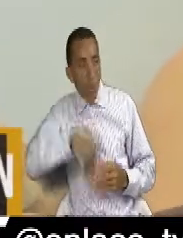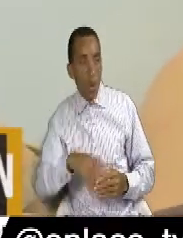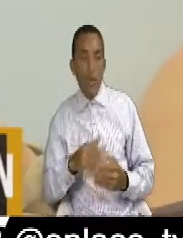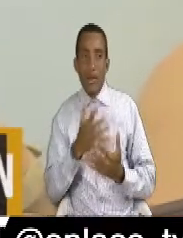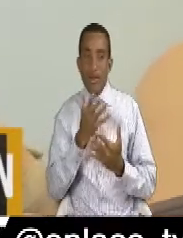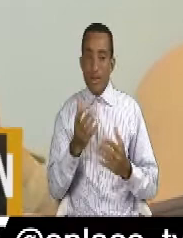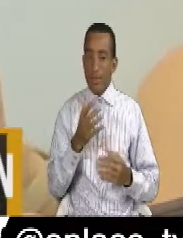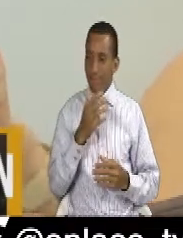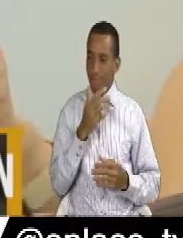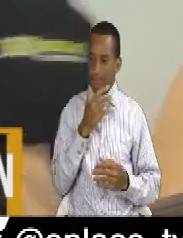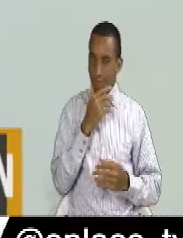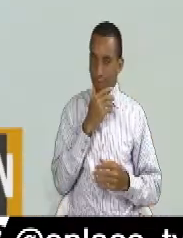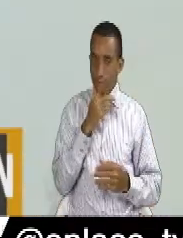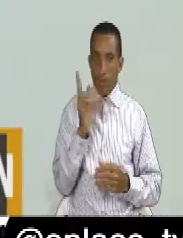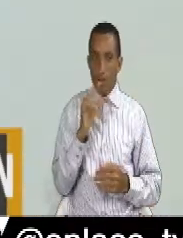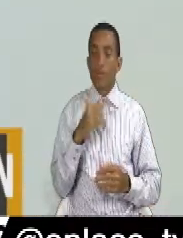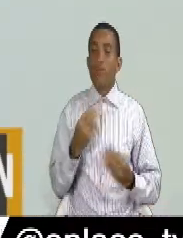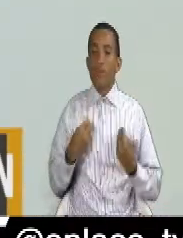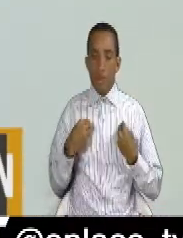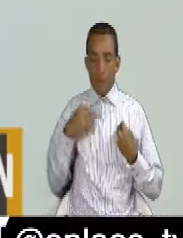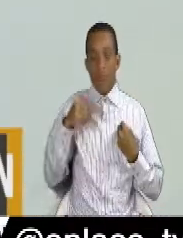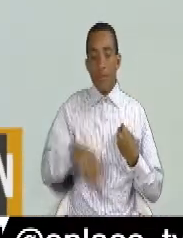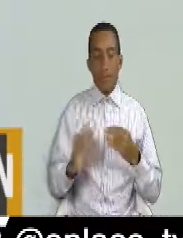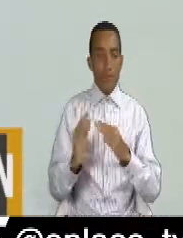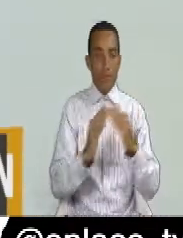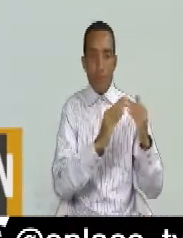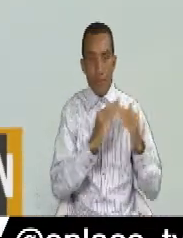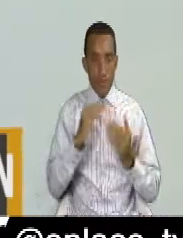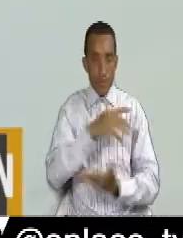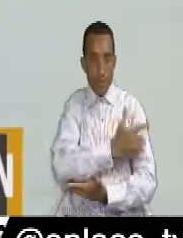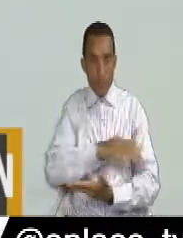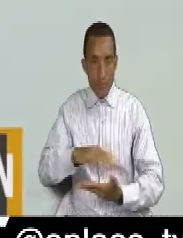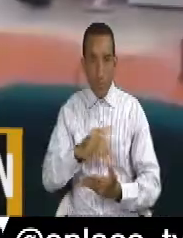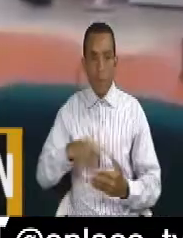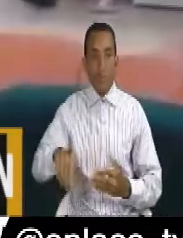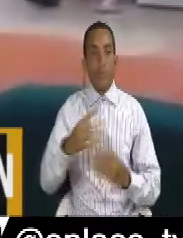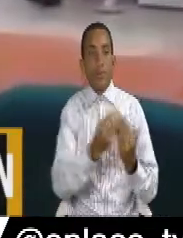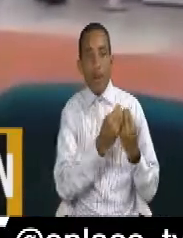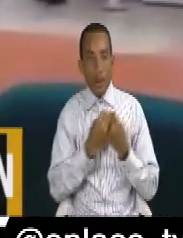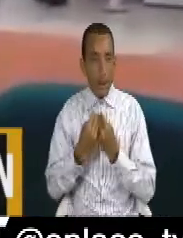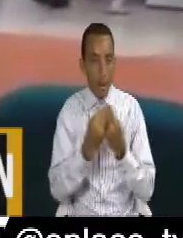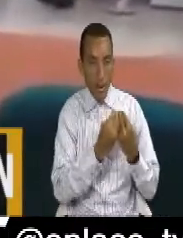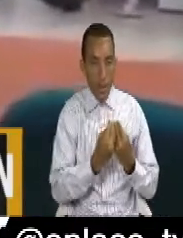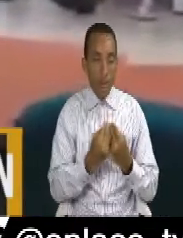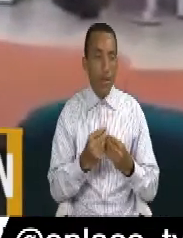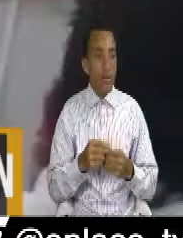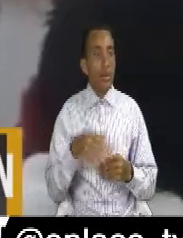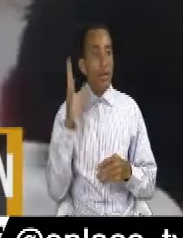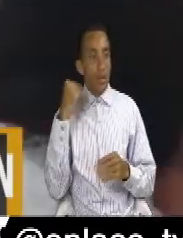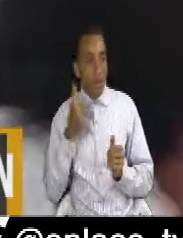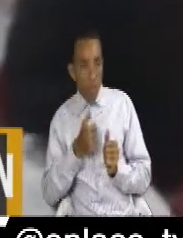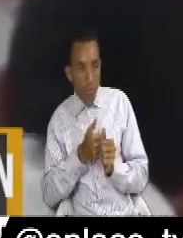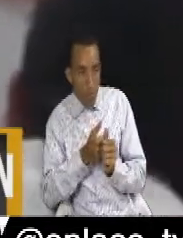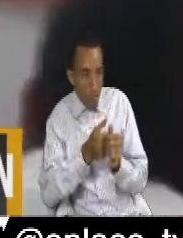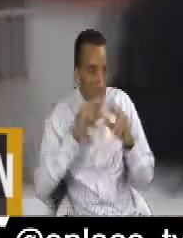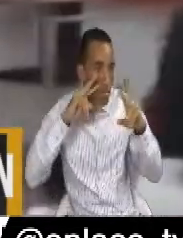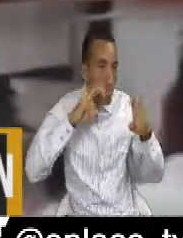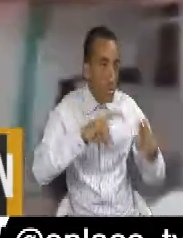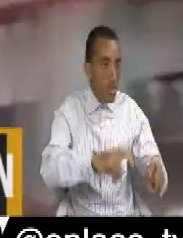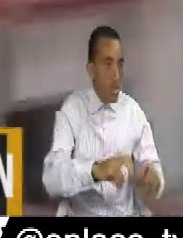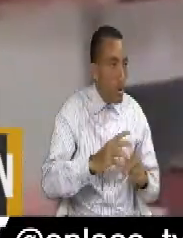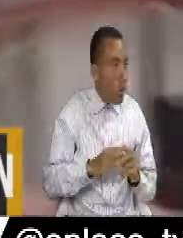en el casco urbano de Sabana de Torres. Según la Fiscalía, los corporados eran activos y venían siendo investigados por el delito de peculado